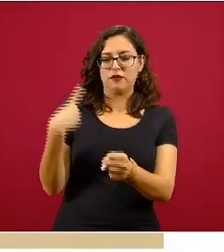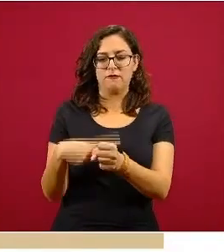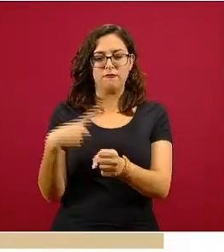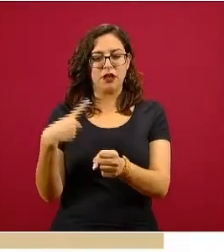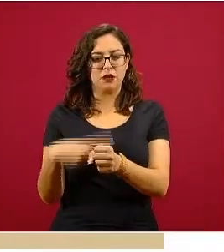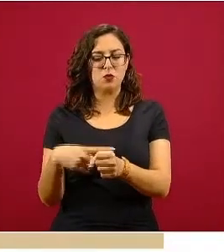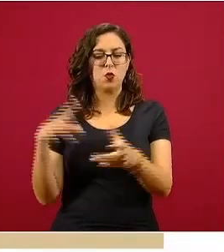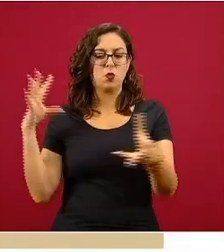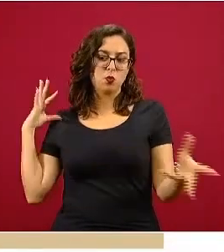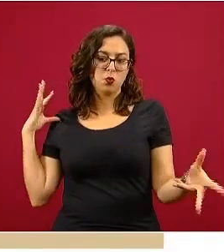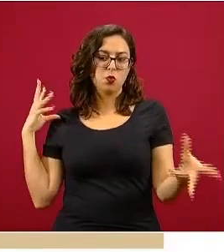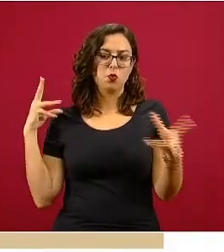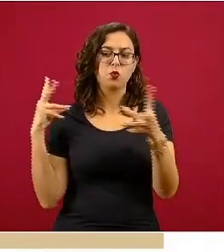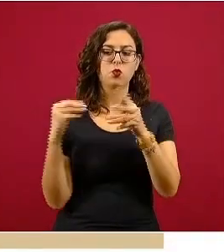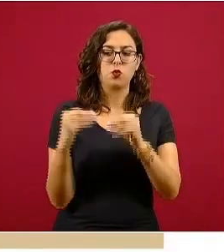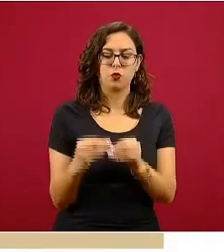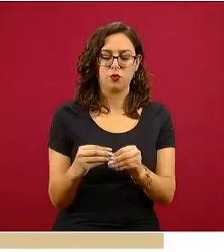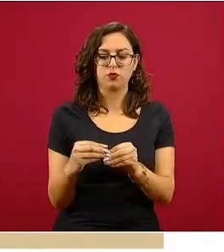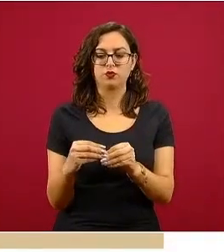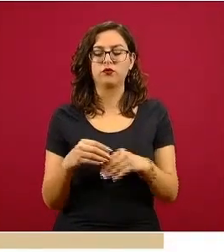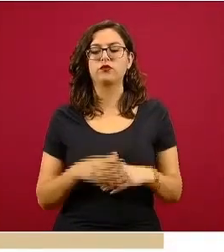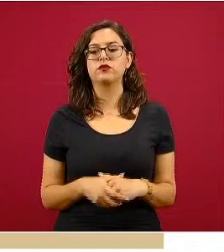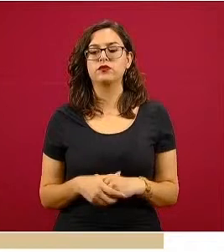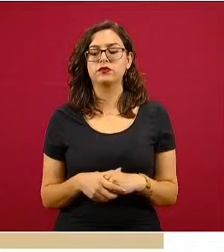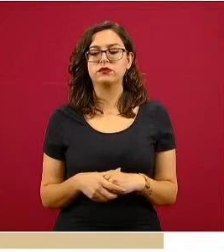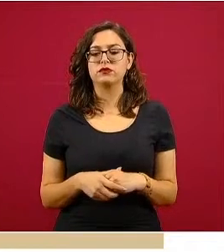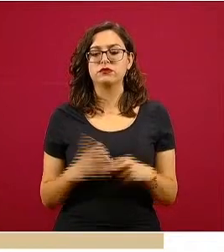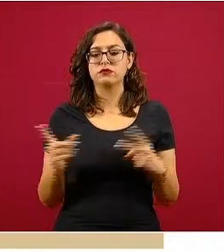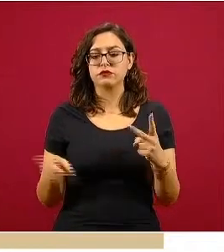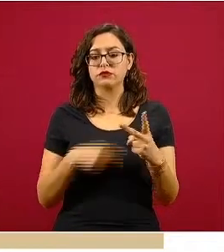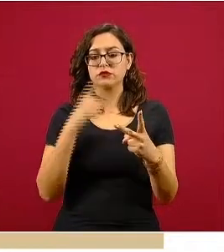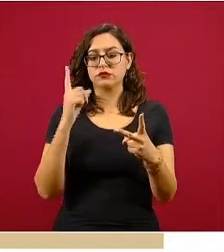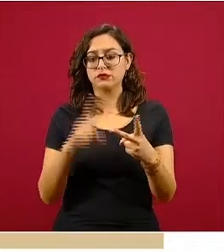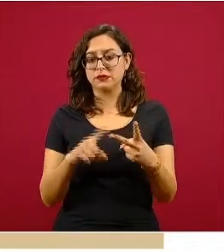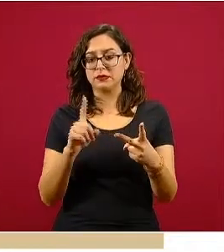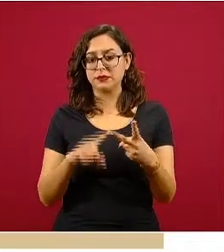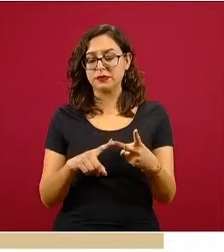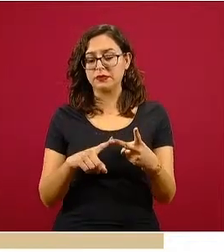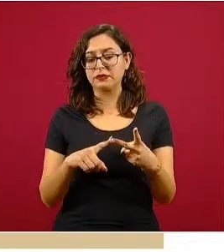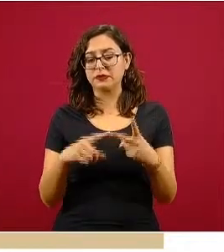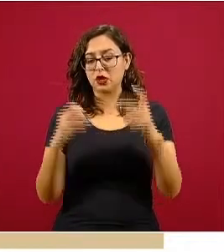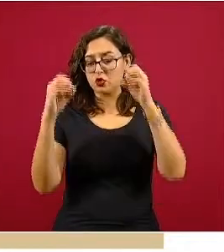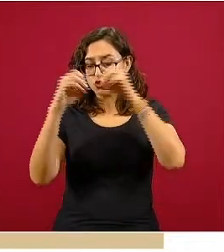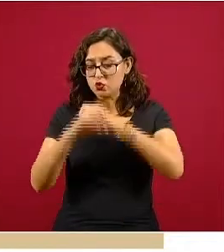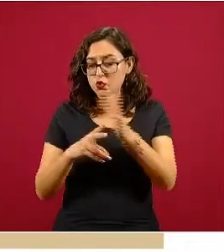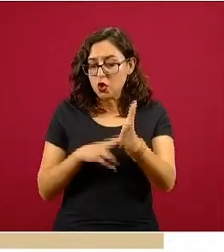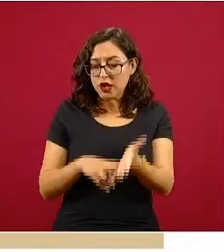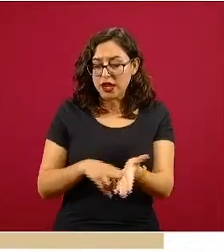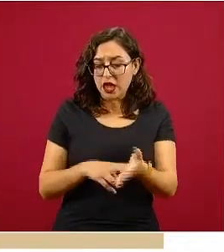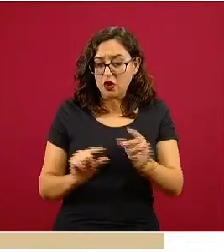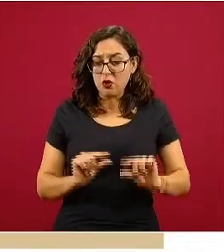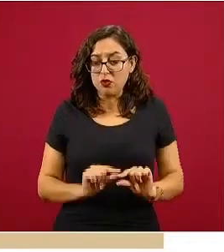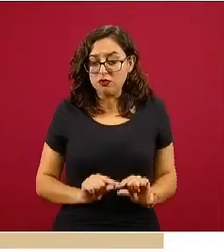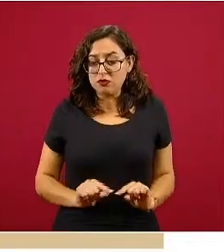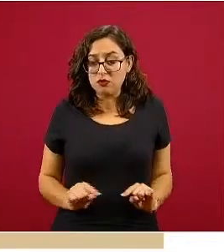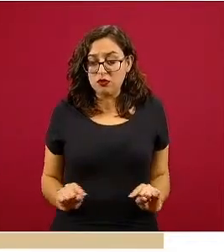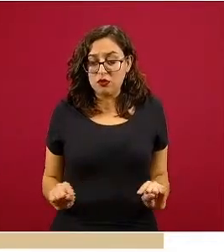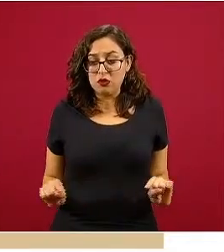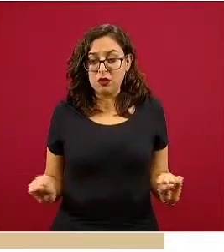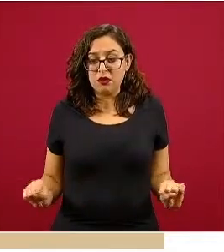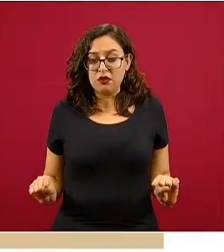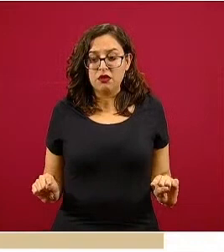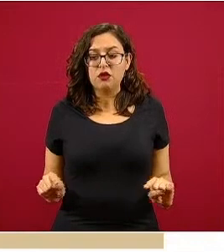ha tenido la entidad federativa. La curva de color oscuro, casi negra en la parte inferior, es